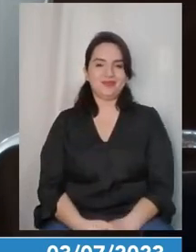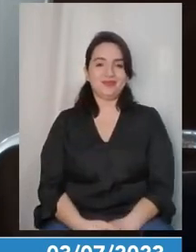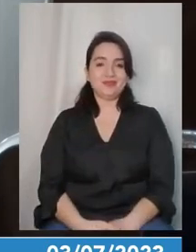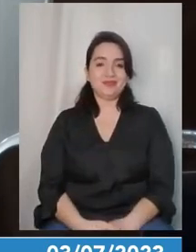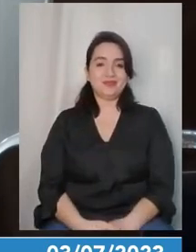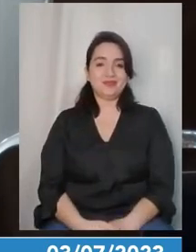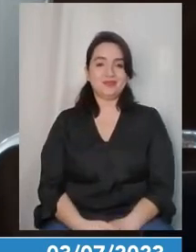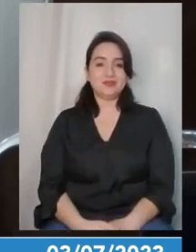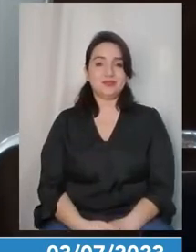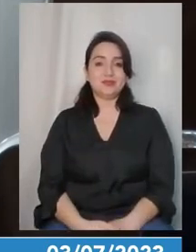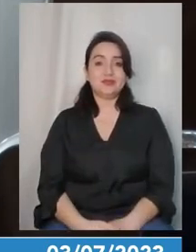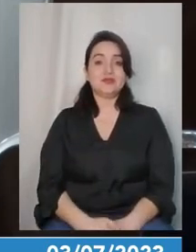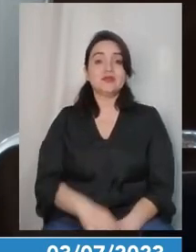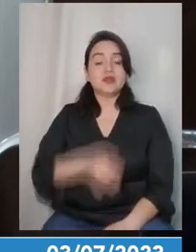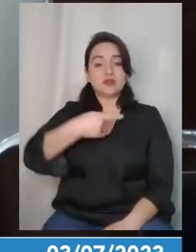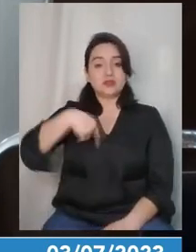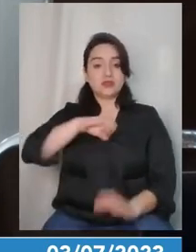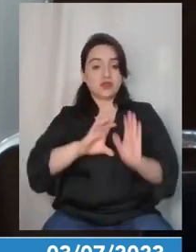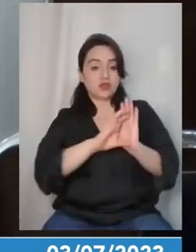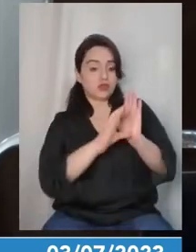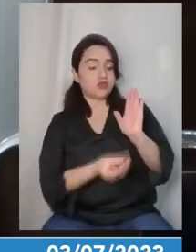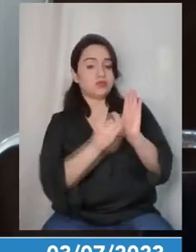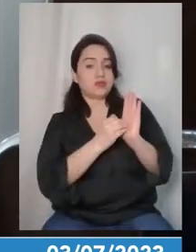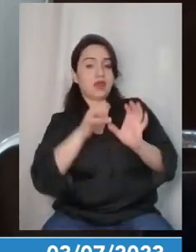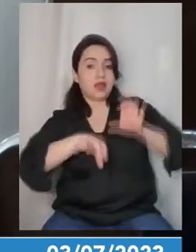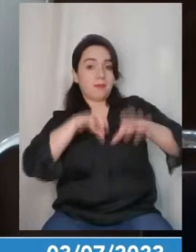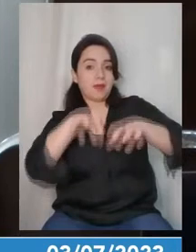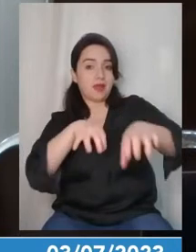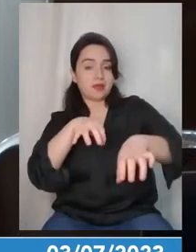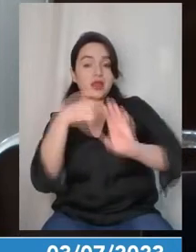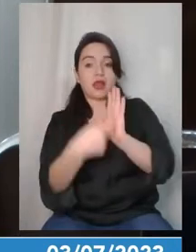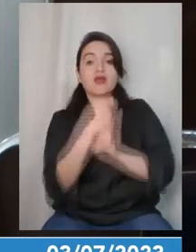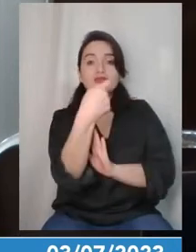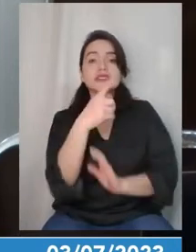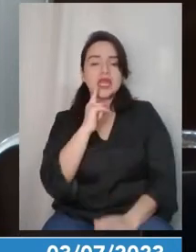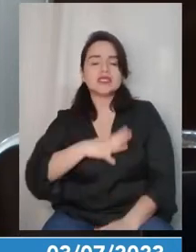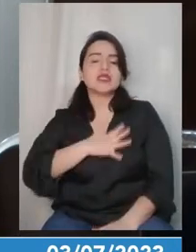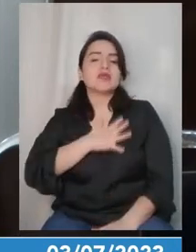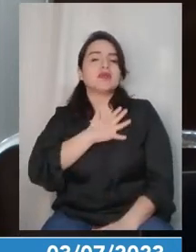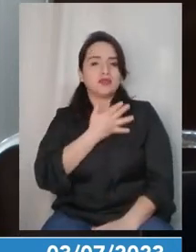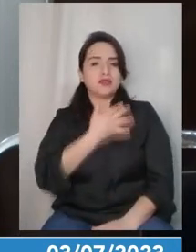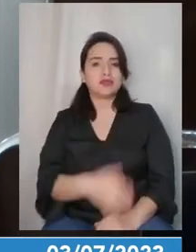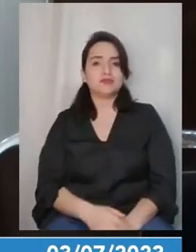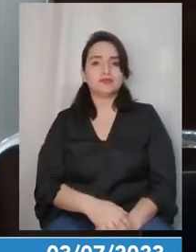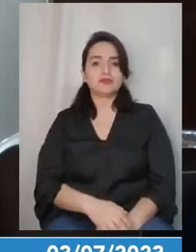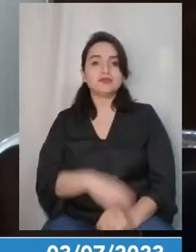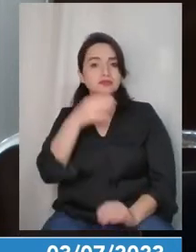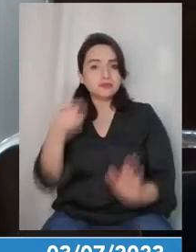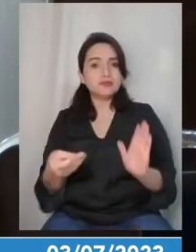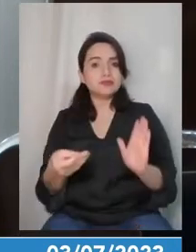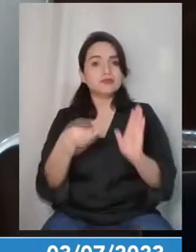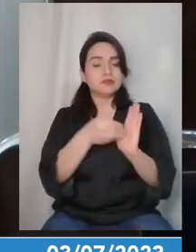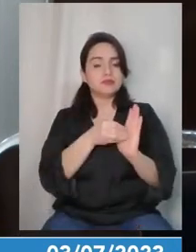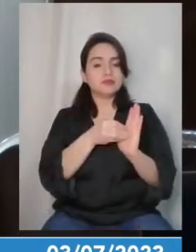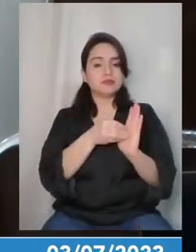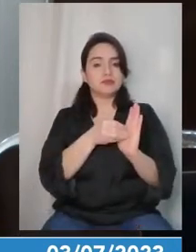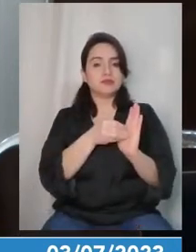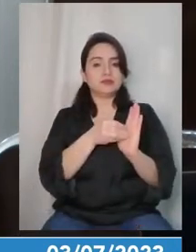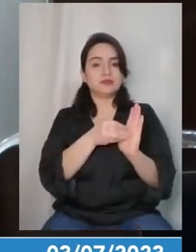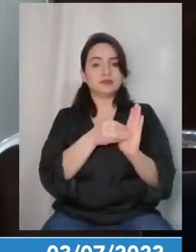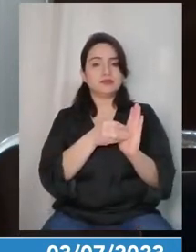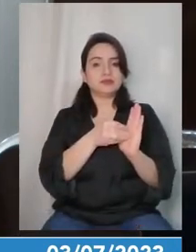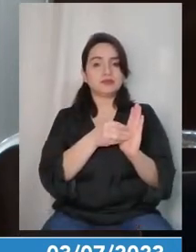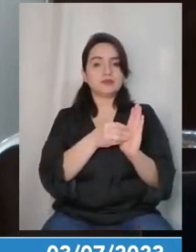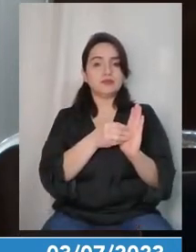animales van a ser reconocidos como seres sintientes, al reconocer esta facultad, es que